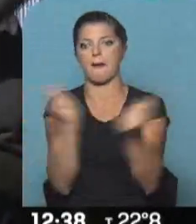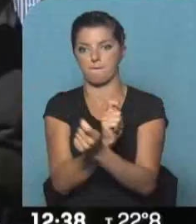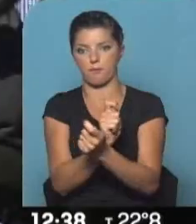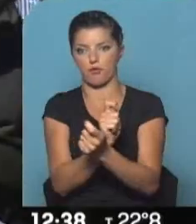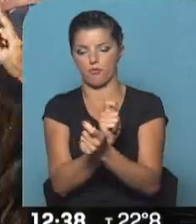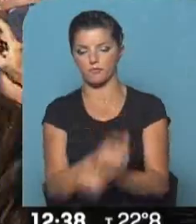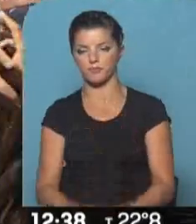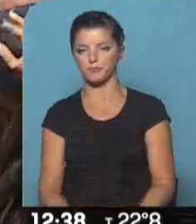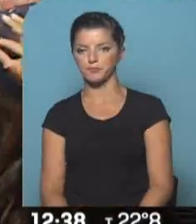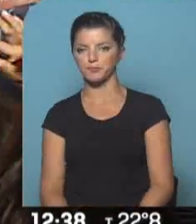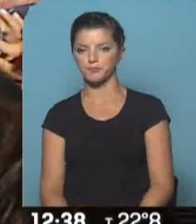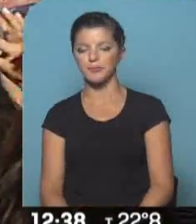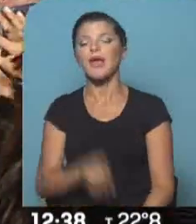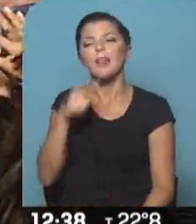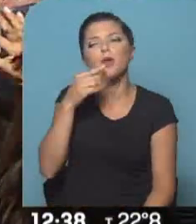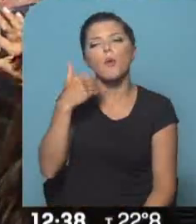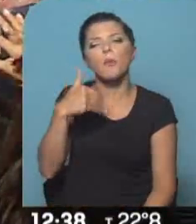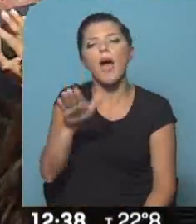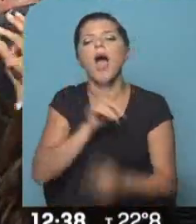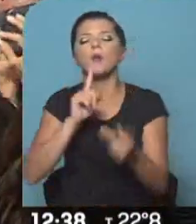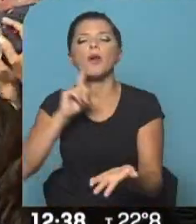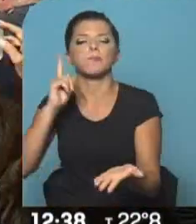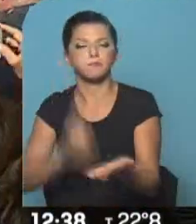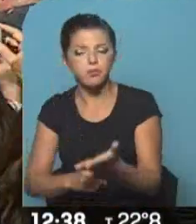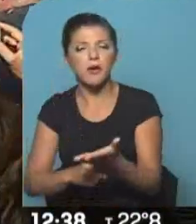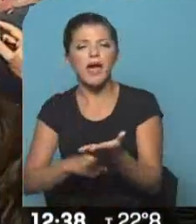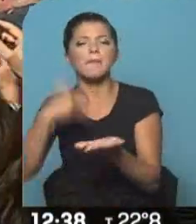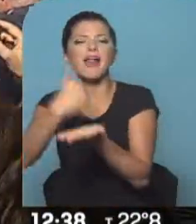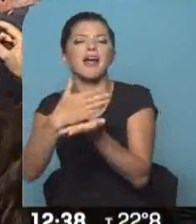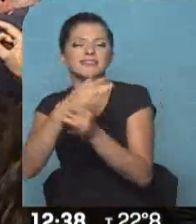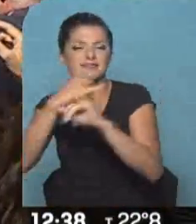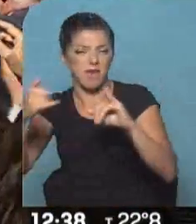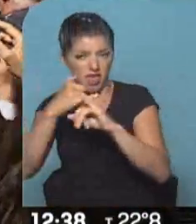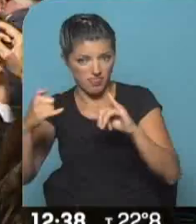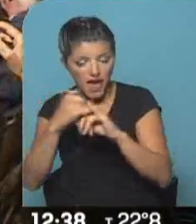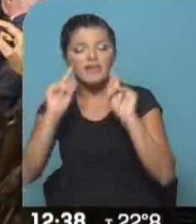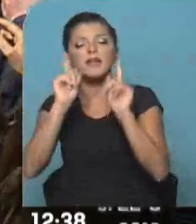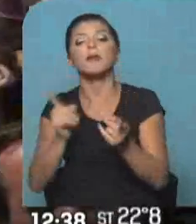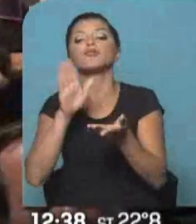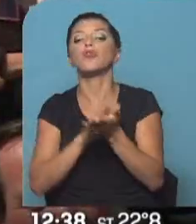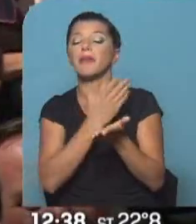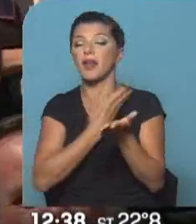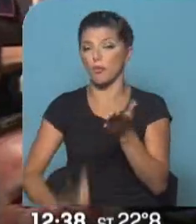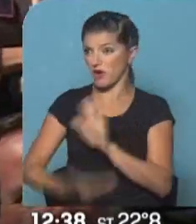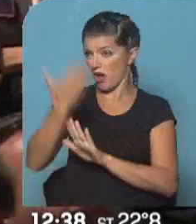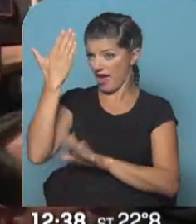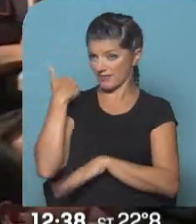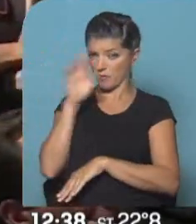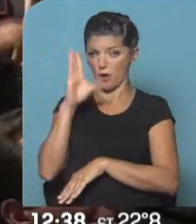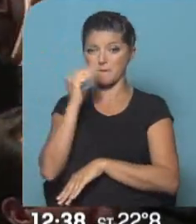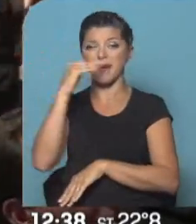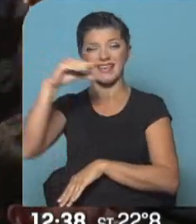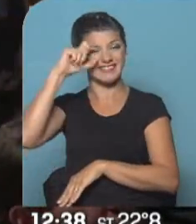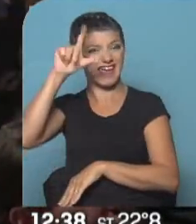Según se adelantó, el foco estará en un paquete de medidas para la clase media y en la modificación de las reformas del gobierno de la presidenta Bachelet, lo